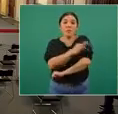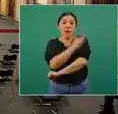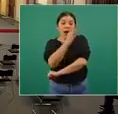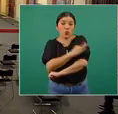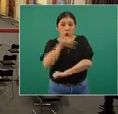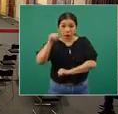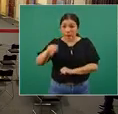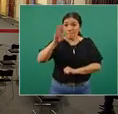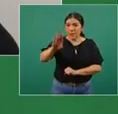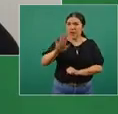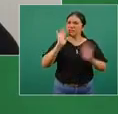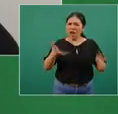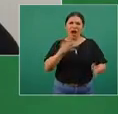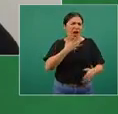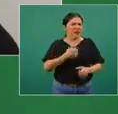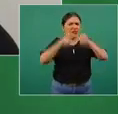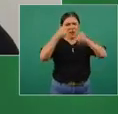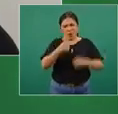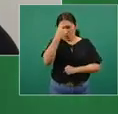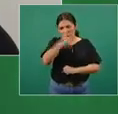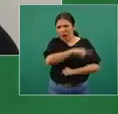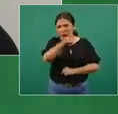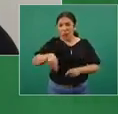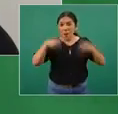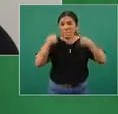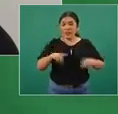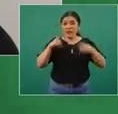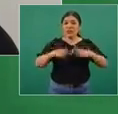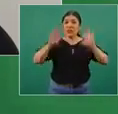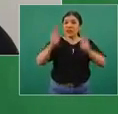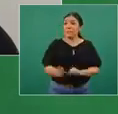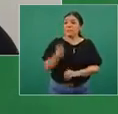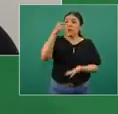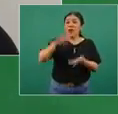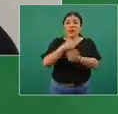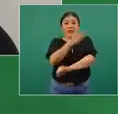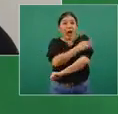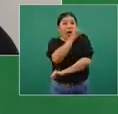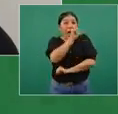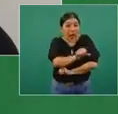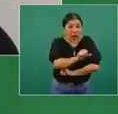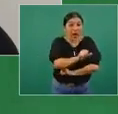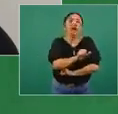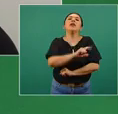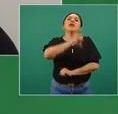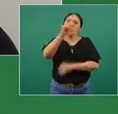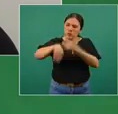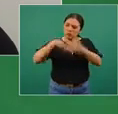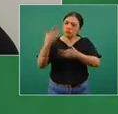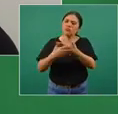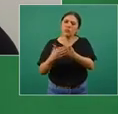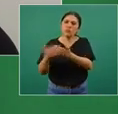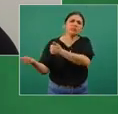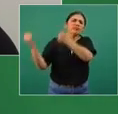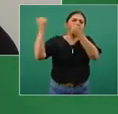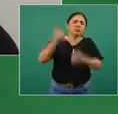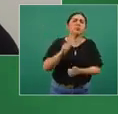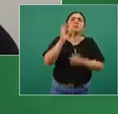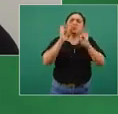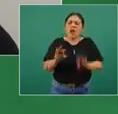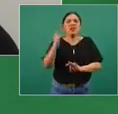componente B está asegurado para todas las personas que ya recibieron el componente A, va a estar llegando en siguientes días dentro de la